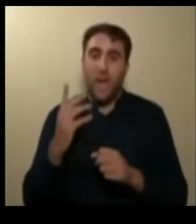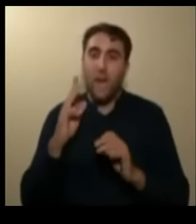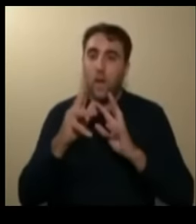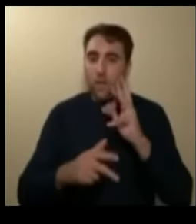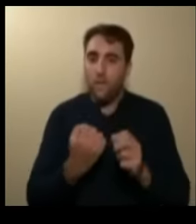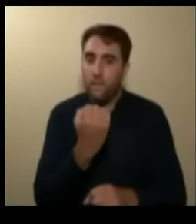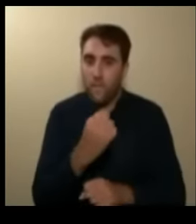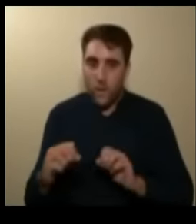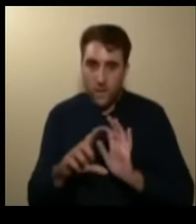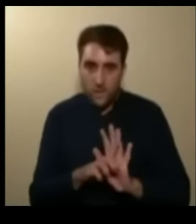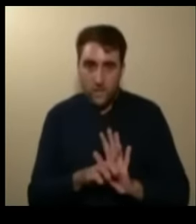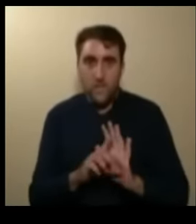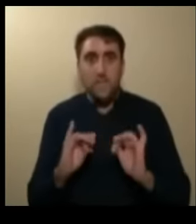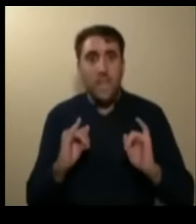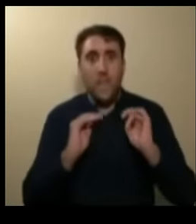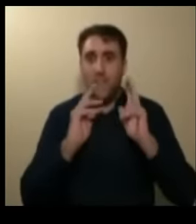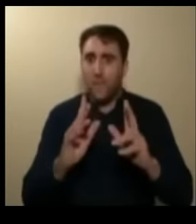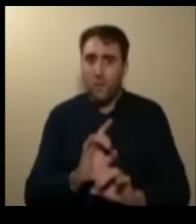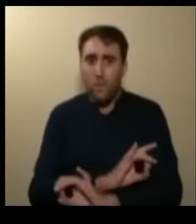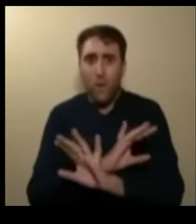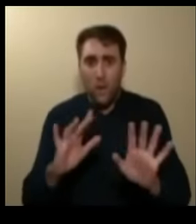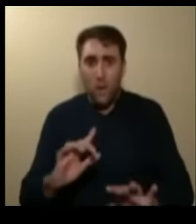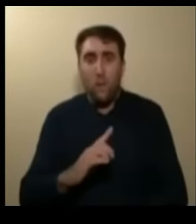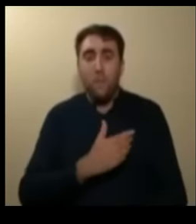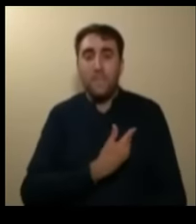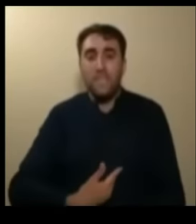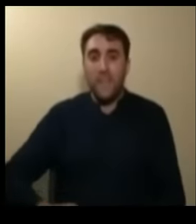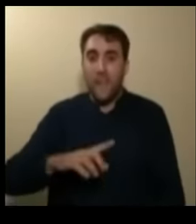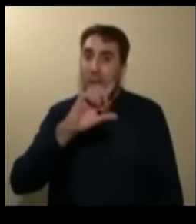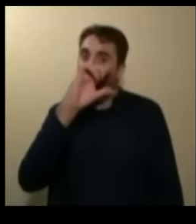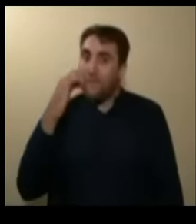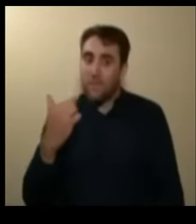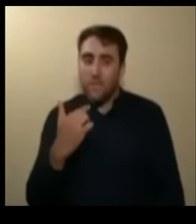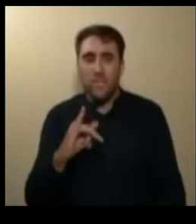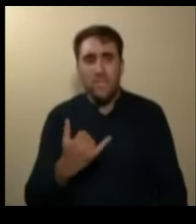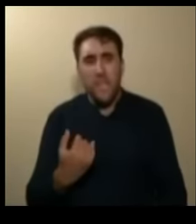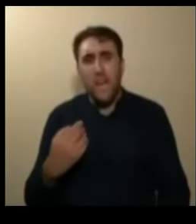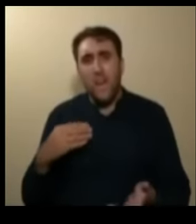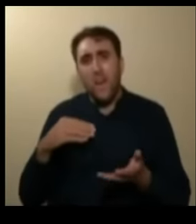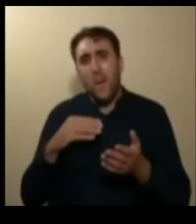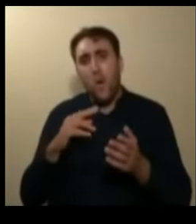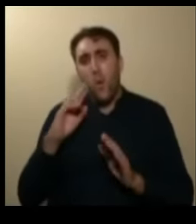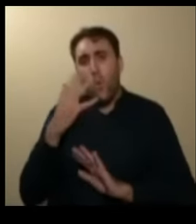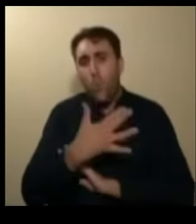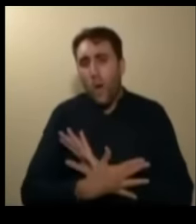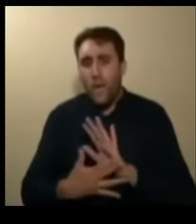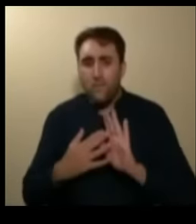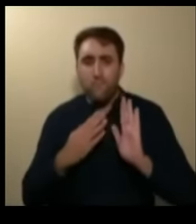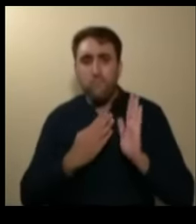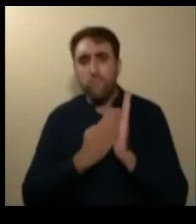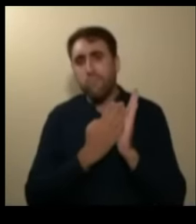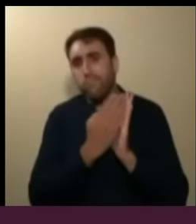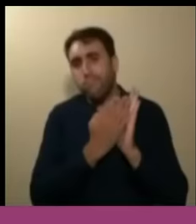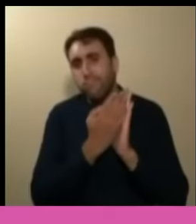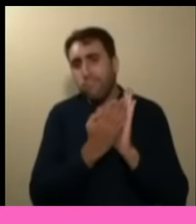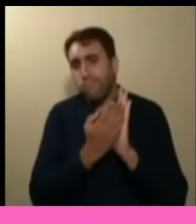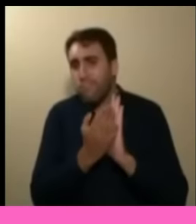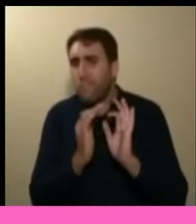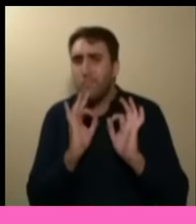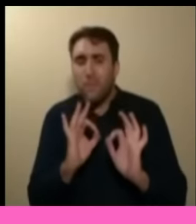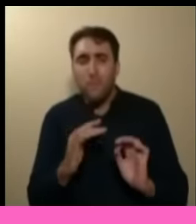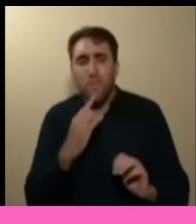dijo a la población. El presidente Lacalle Pou recorrió 1.000.000 veces todo el territorio nacional anunciando lo que